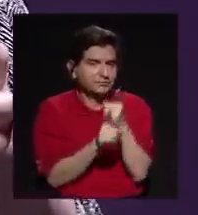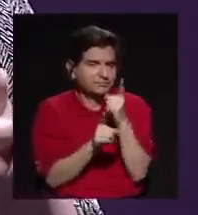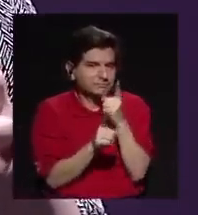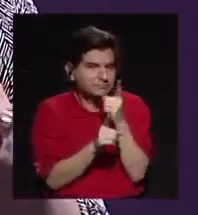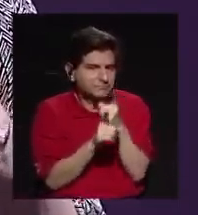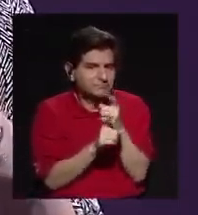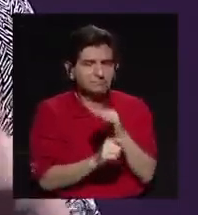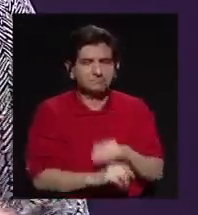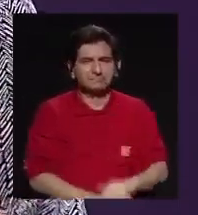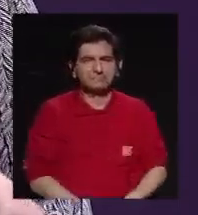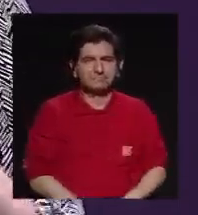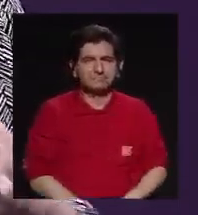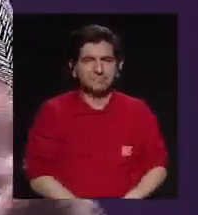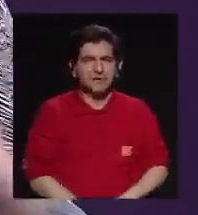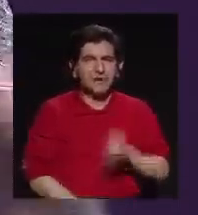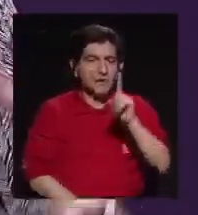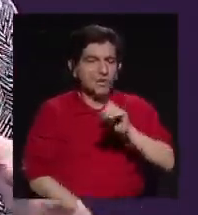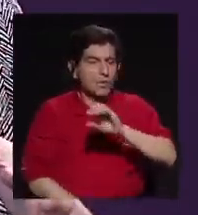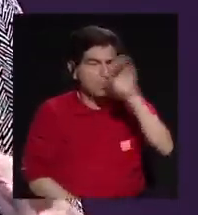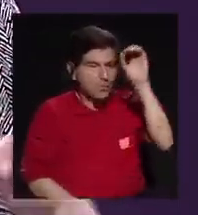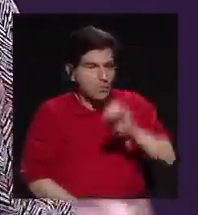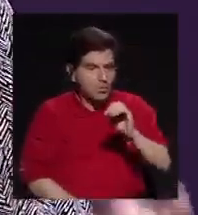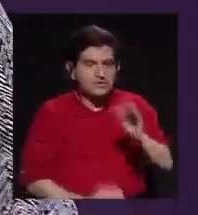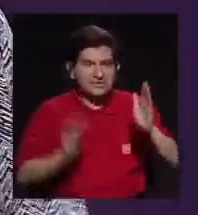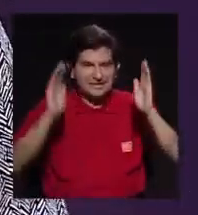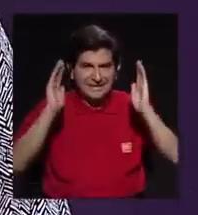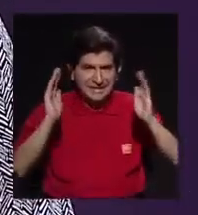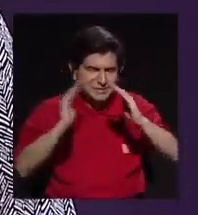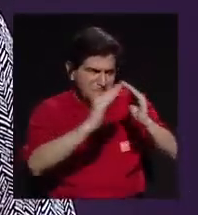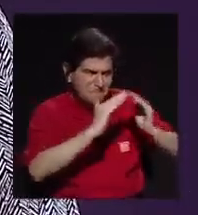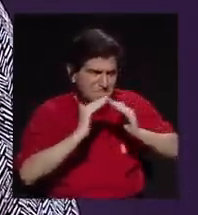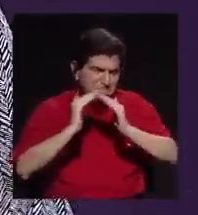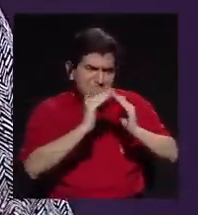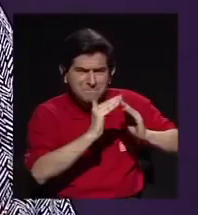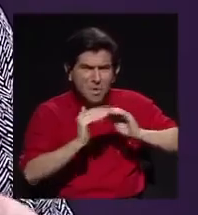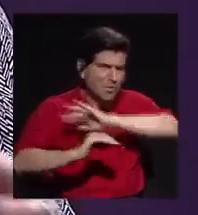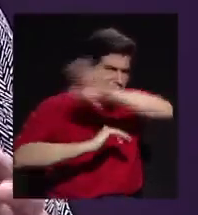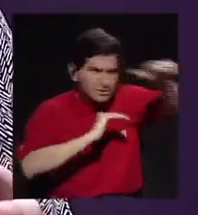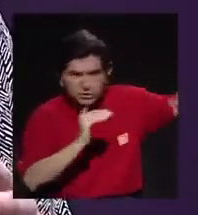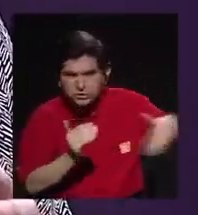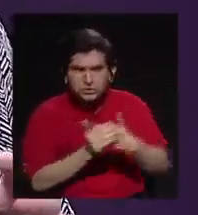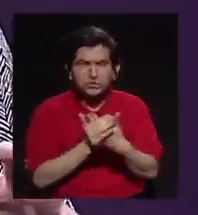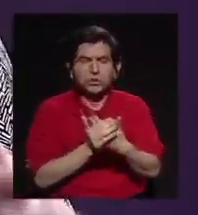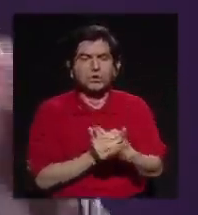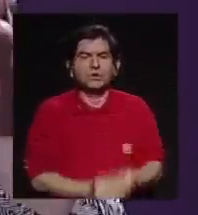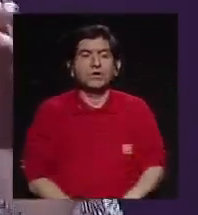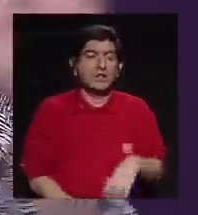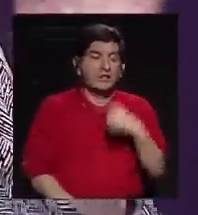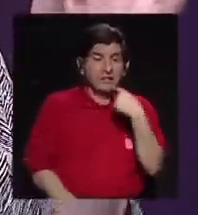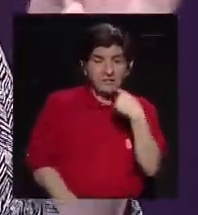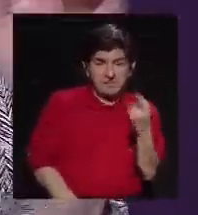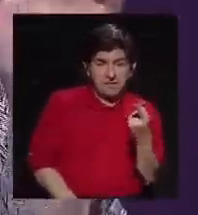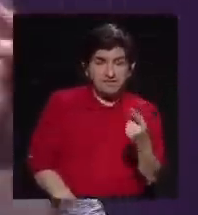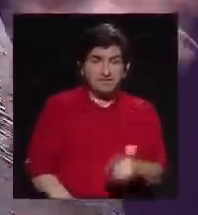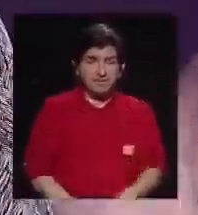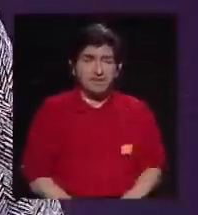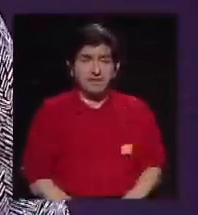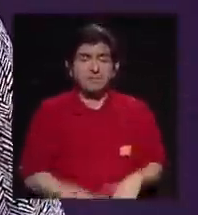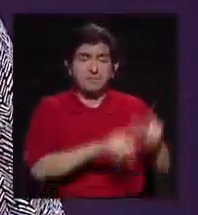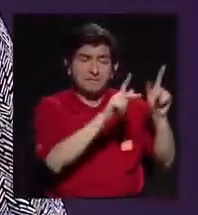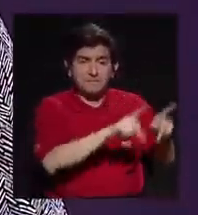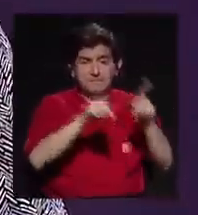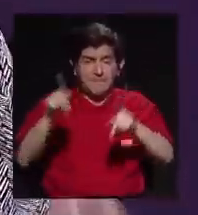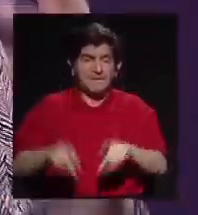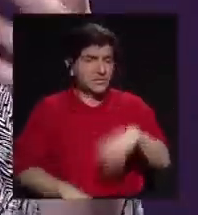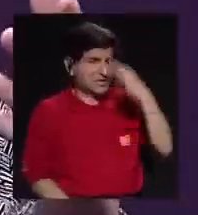hay una porción muy grande de la población total que, una de dos, porque decimos las personas